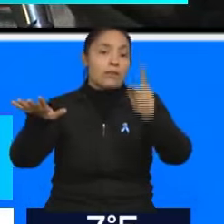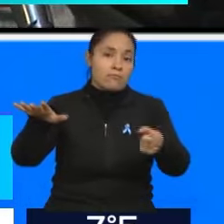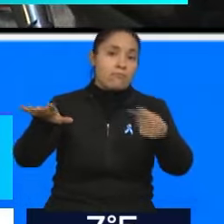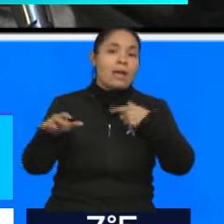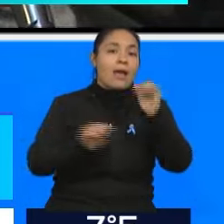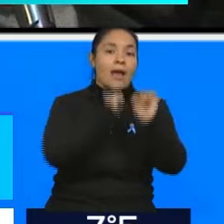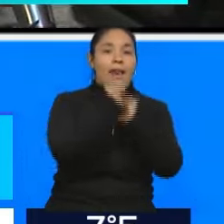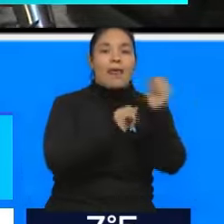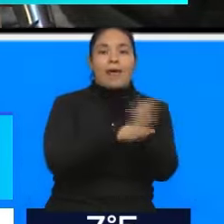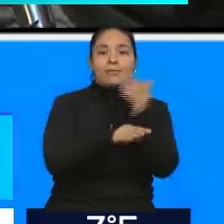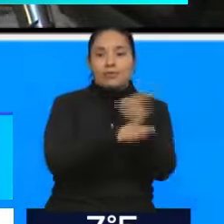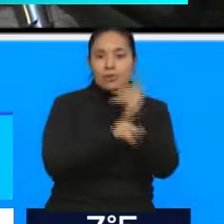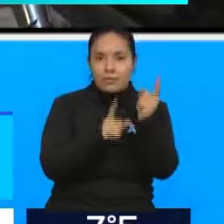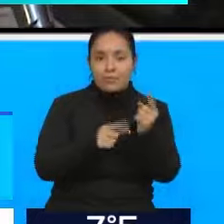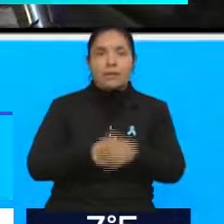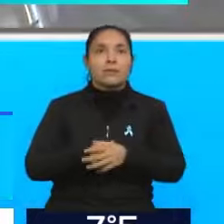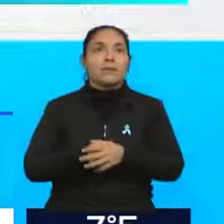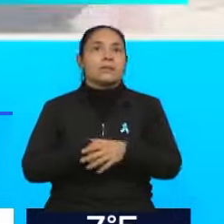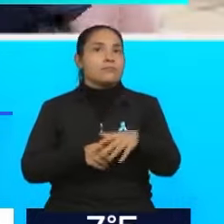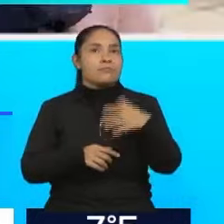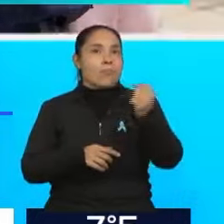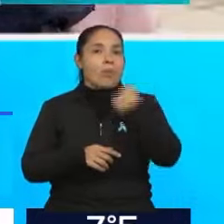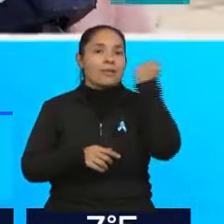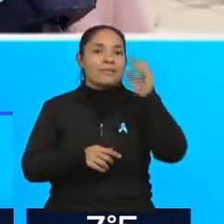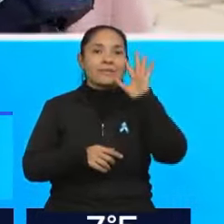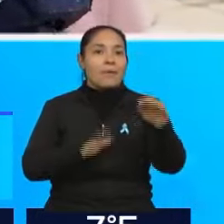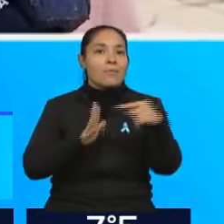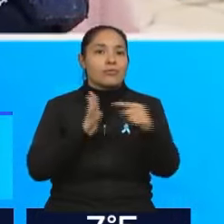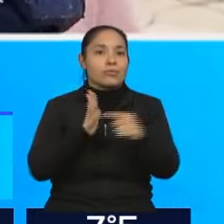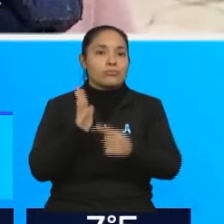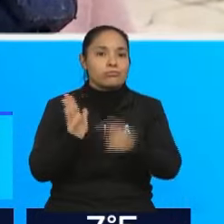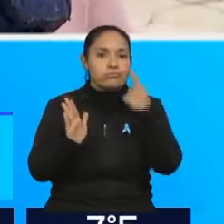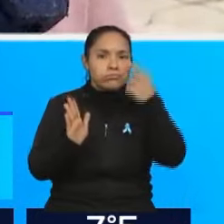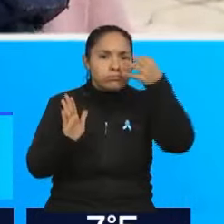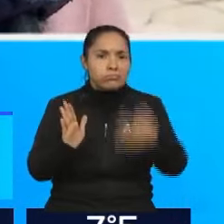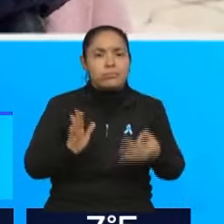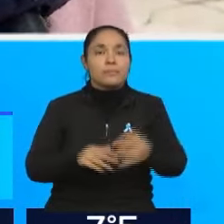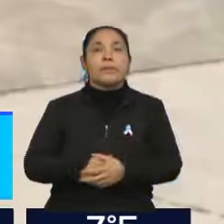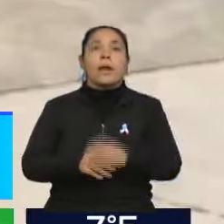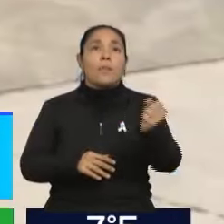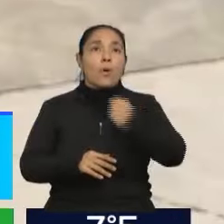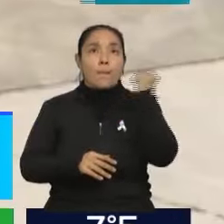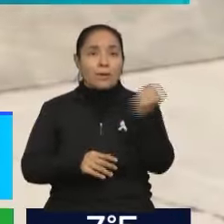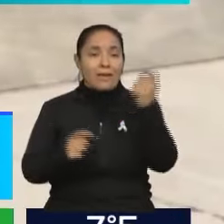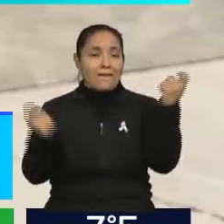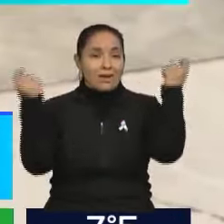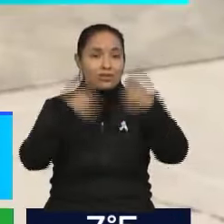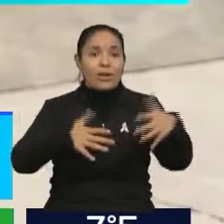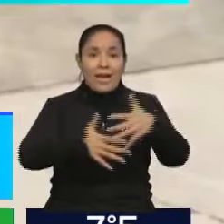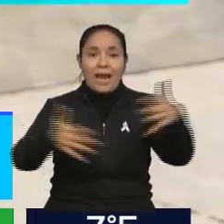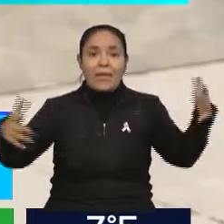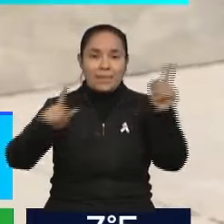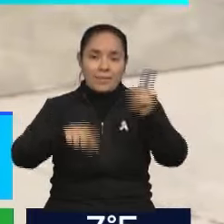la generación, requiere justamente tener certezas. Es importante tener en cuenta que las grandes inversiones y las inversiones a